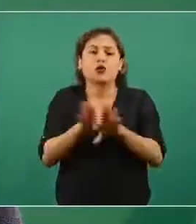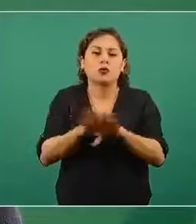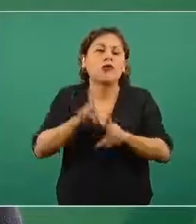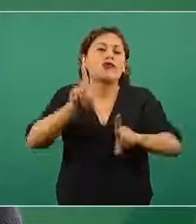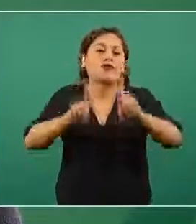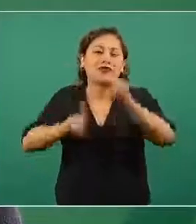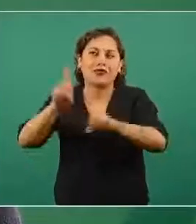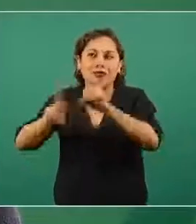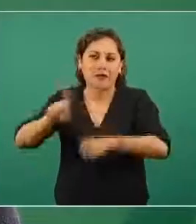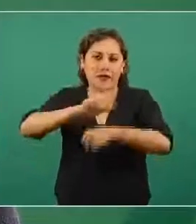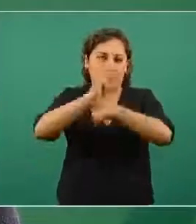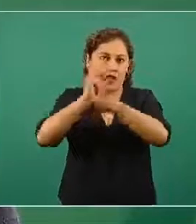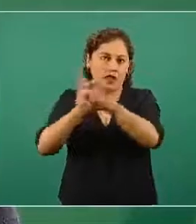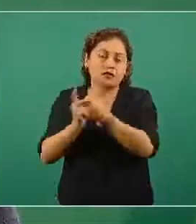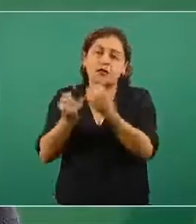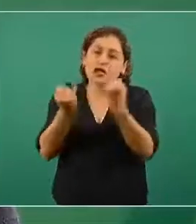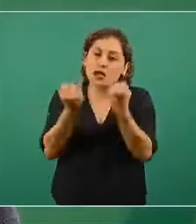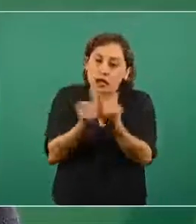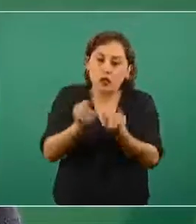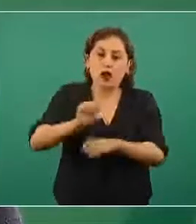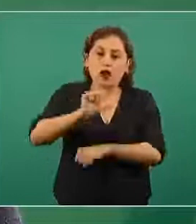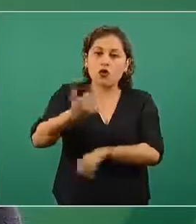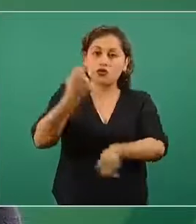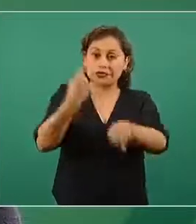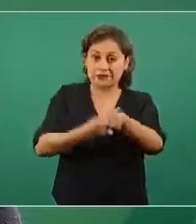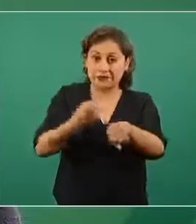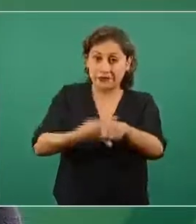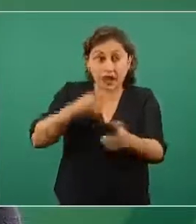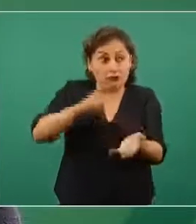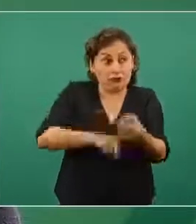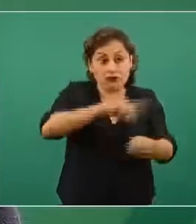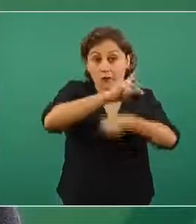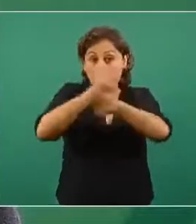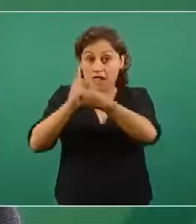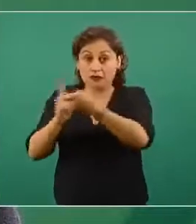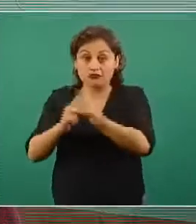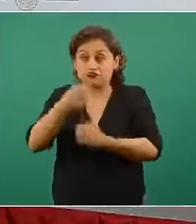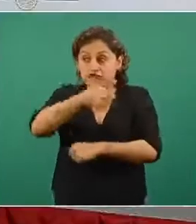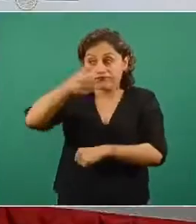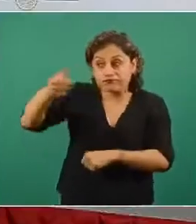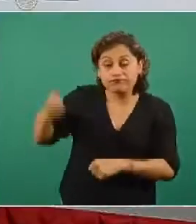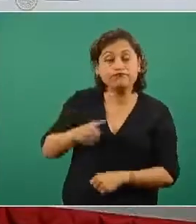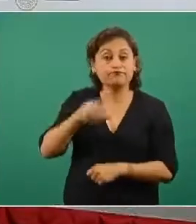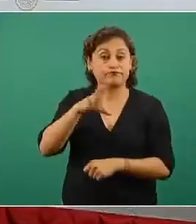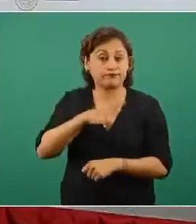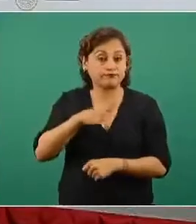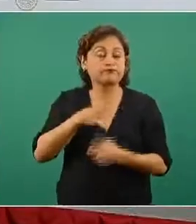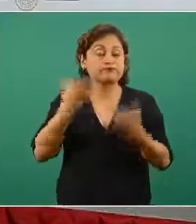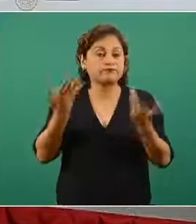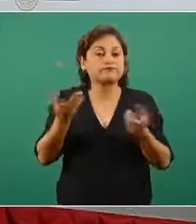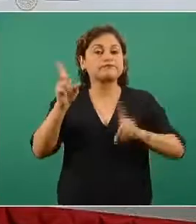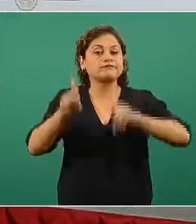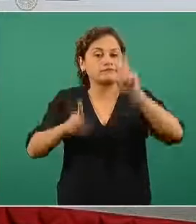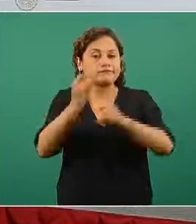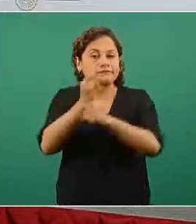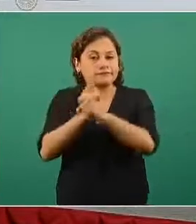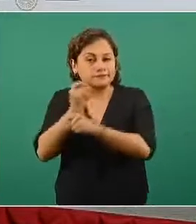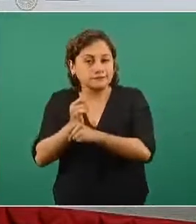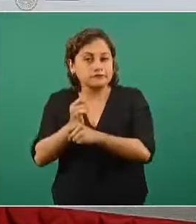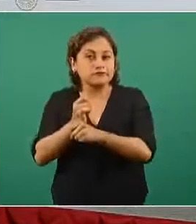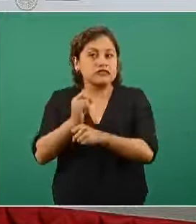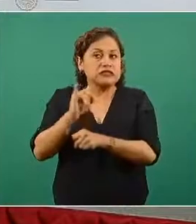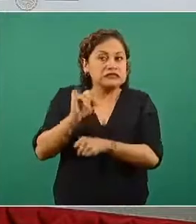las enfermedades de riesgo, precisamente que en un momento pueden contribuir a que estos incrementos sean mayores. Todavía no